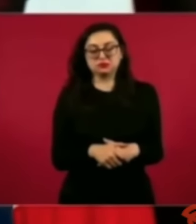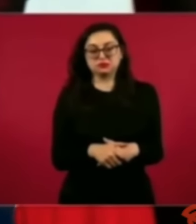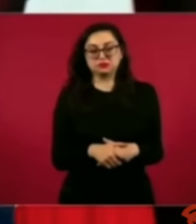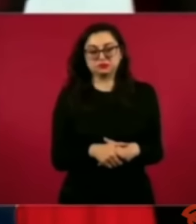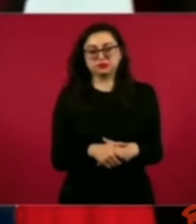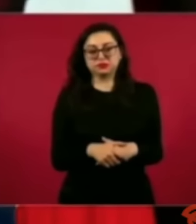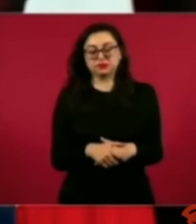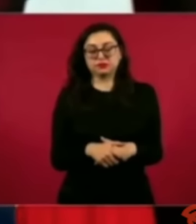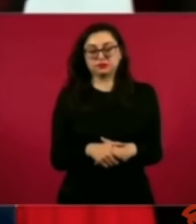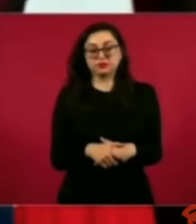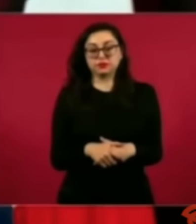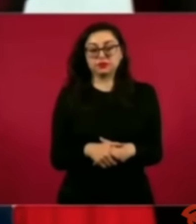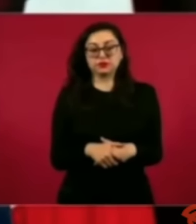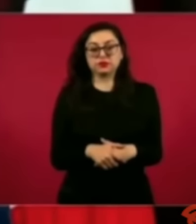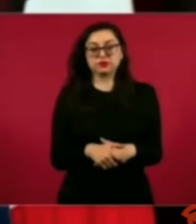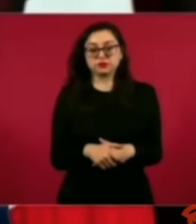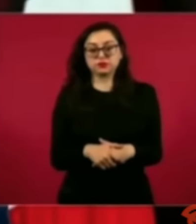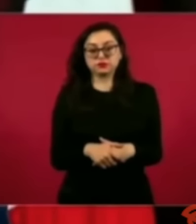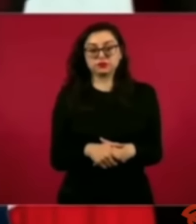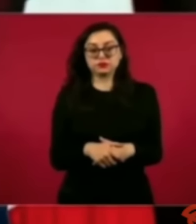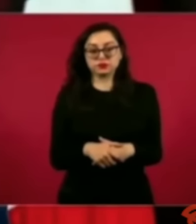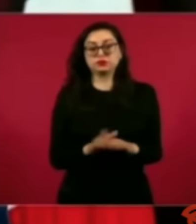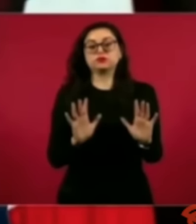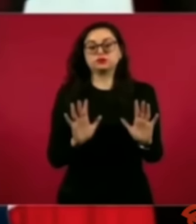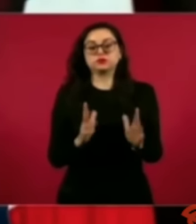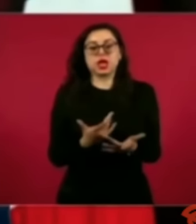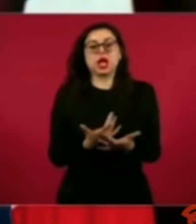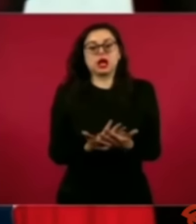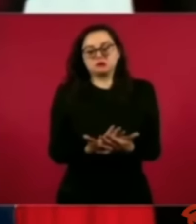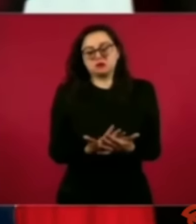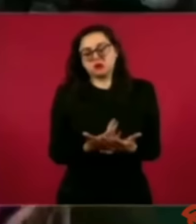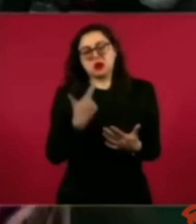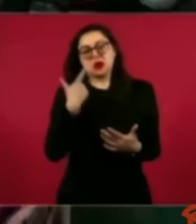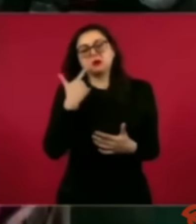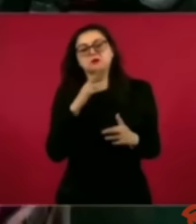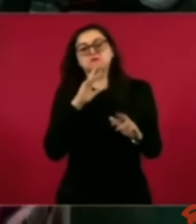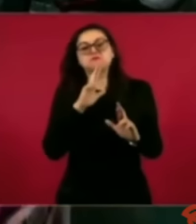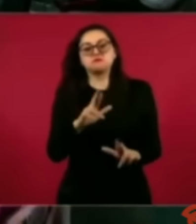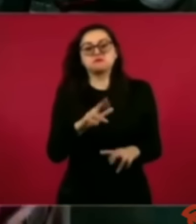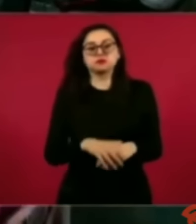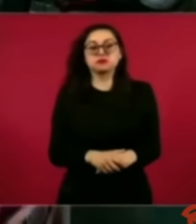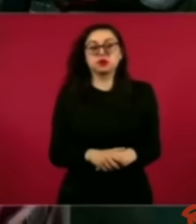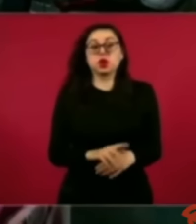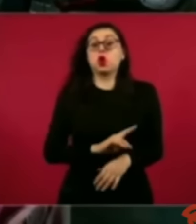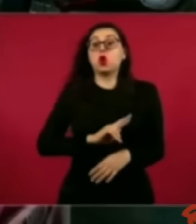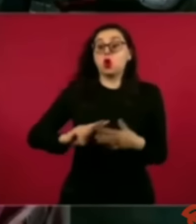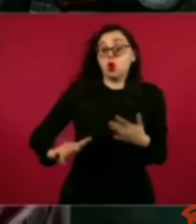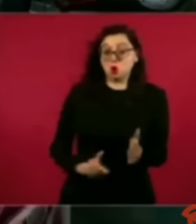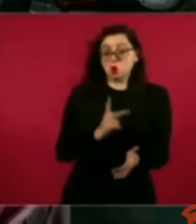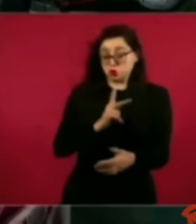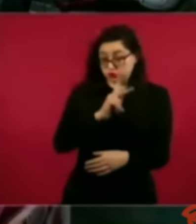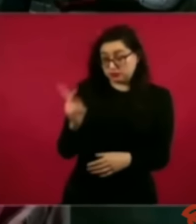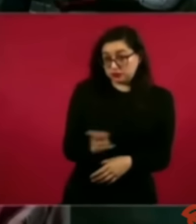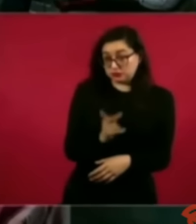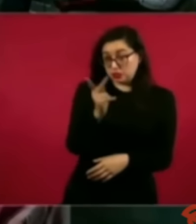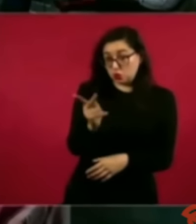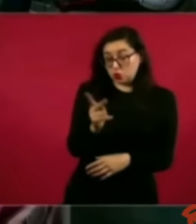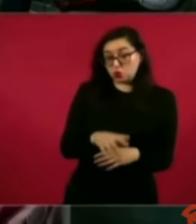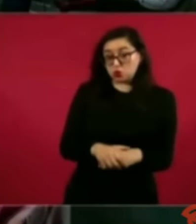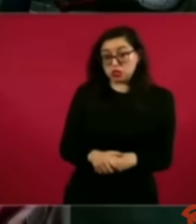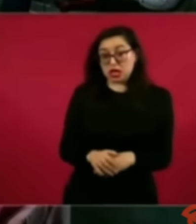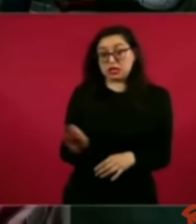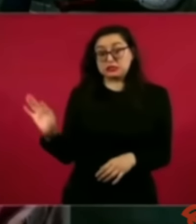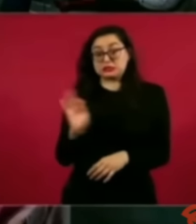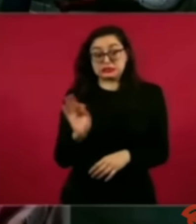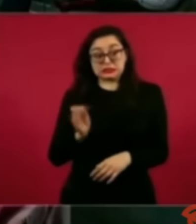económicos, materiales. Vamos a ver qué pasa. Si me permite regresar al planteamiento de la posible persecución en su